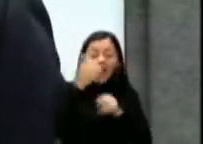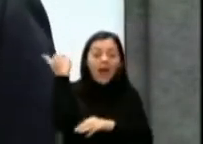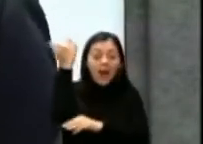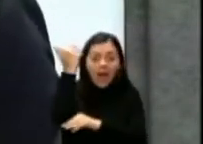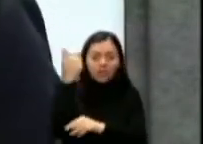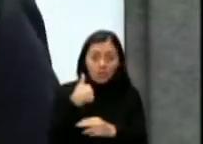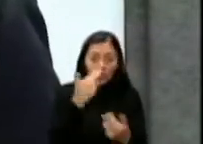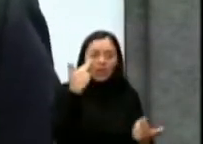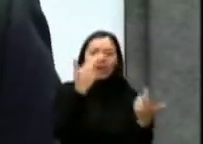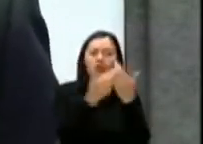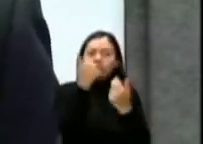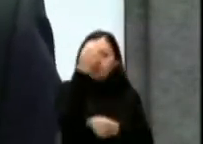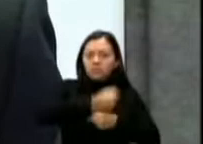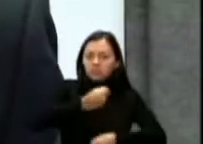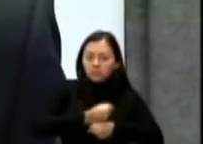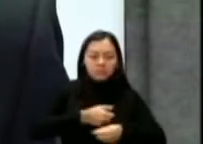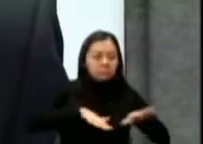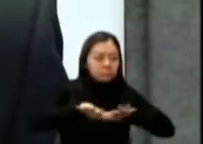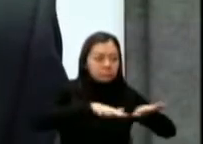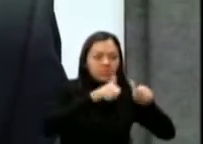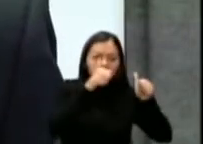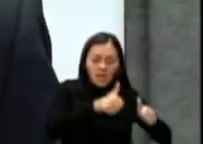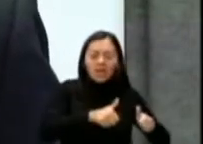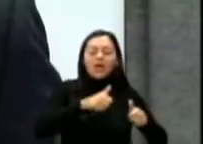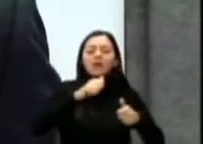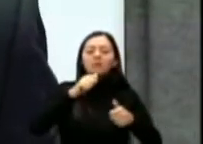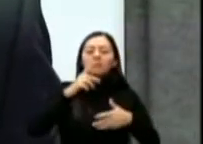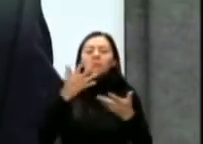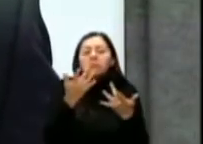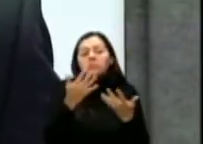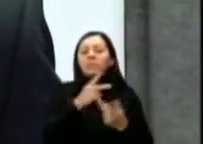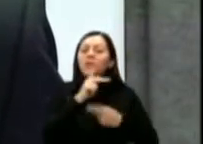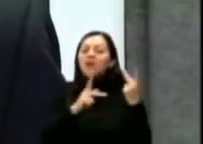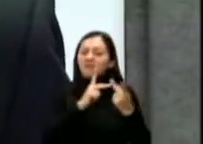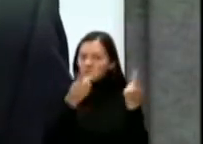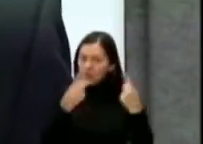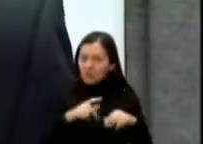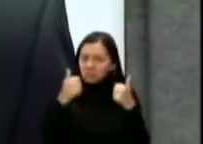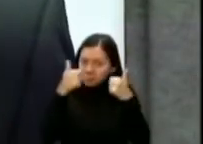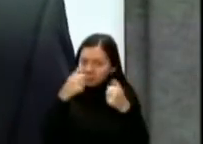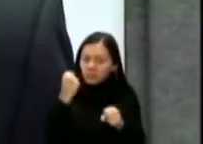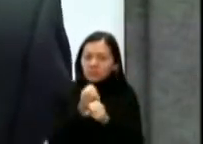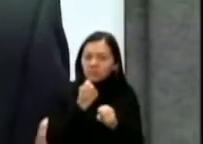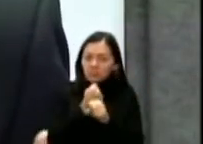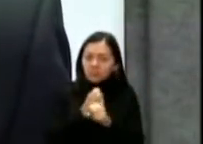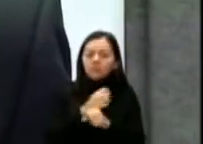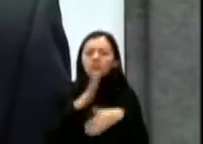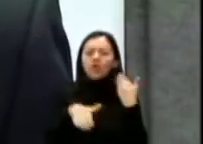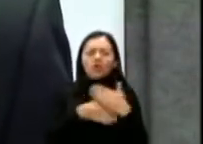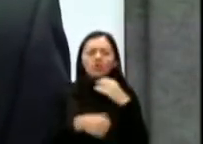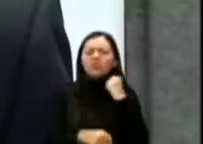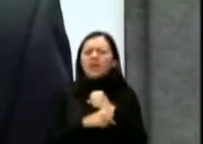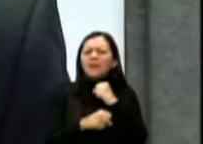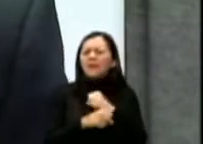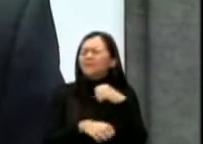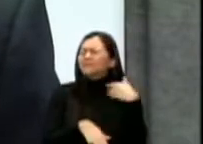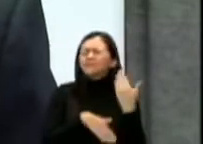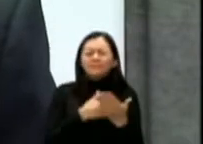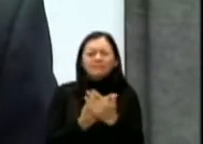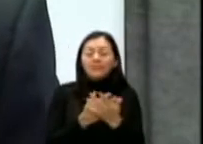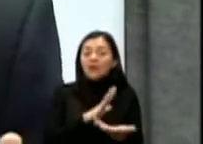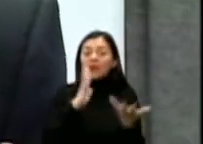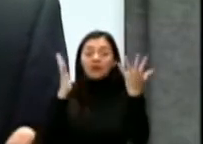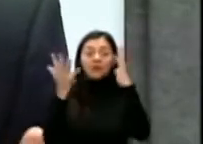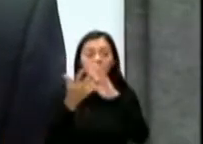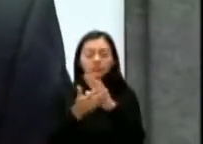muchas autoridades locales muchos compañeros de los gobiernos parroquiales trabajando con el gobierno de la revolución ciudadana han llevado de